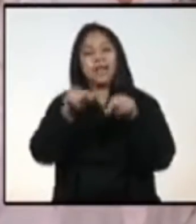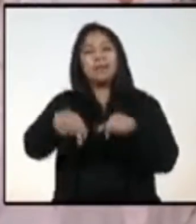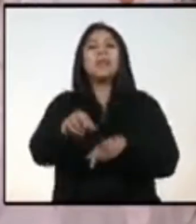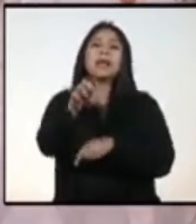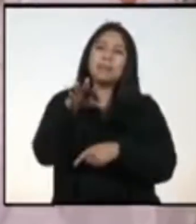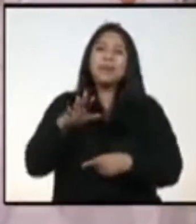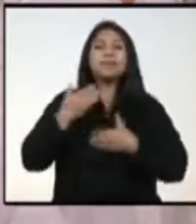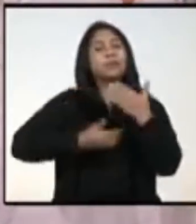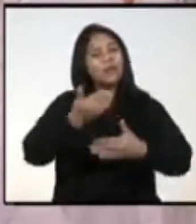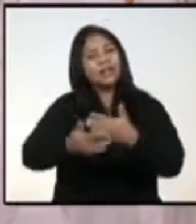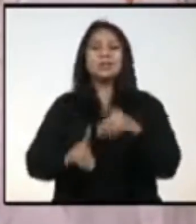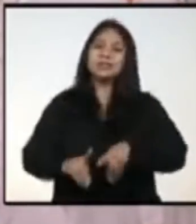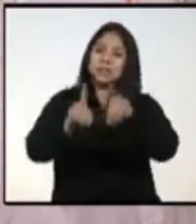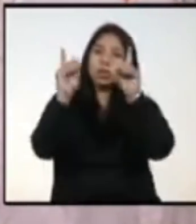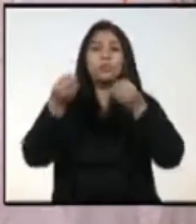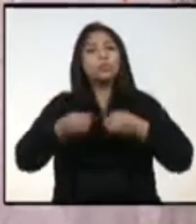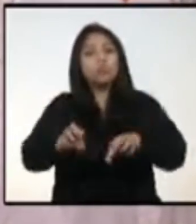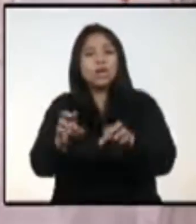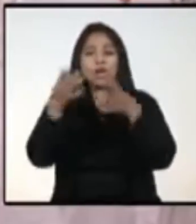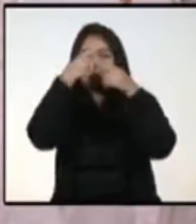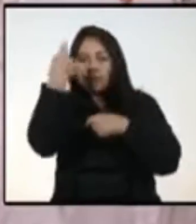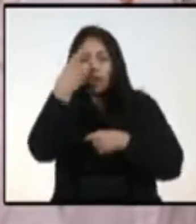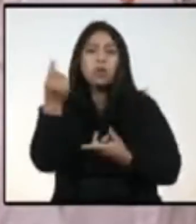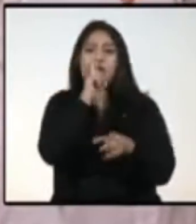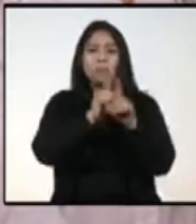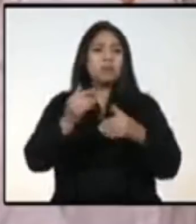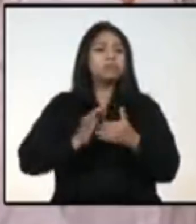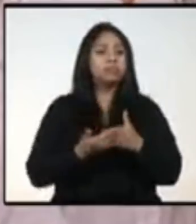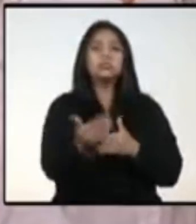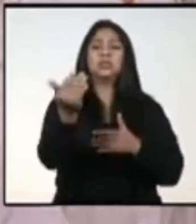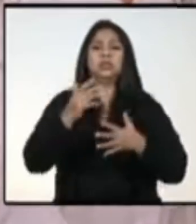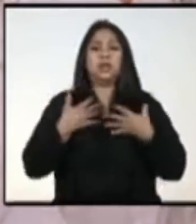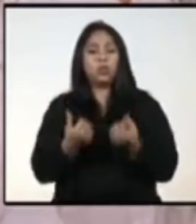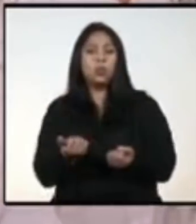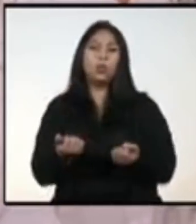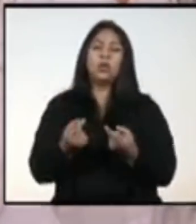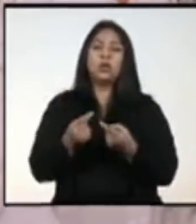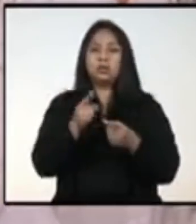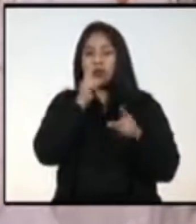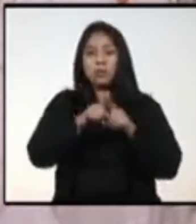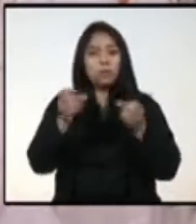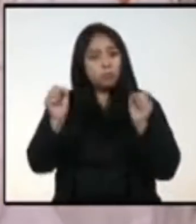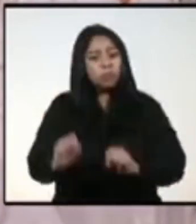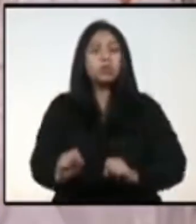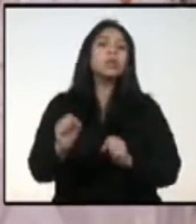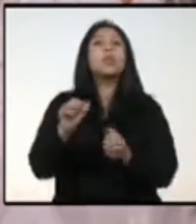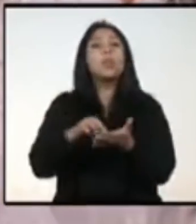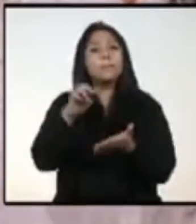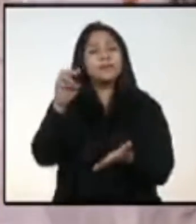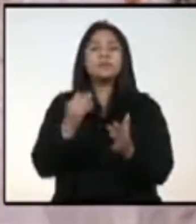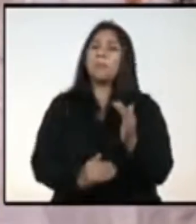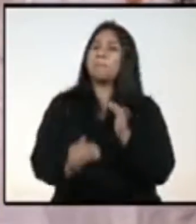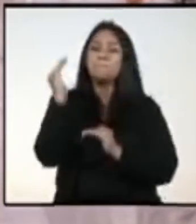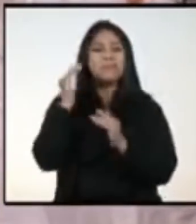el progreso, el desarrollo, la oportunidad de empleo, la generación de salud, la posibilidad de tener un país con mayor